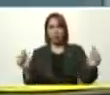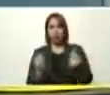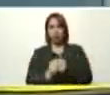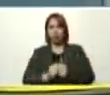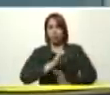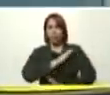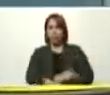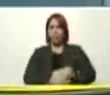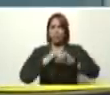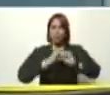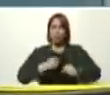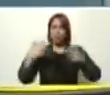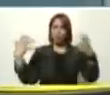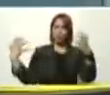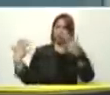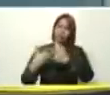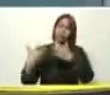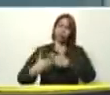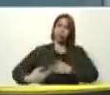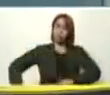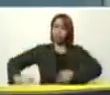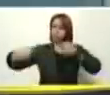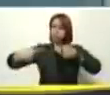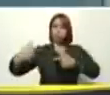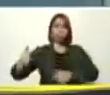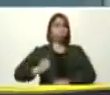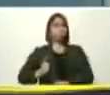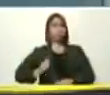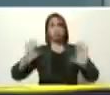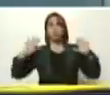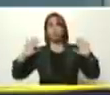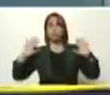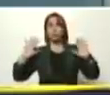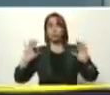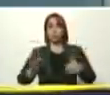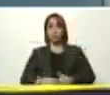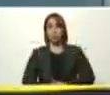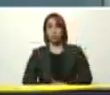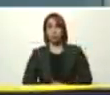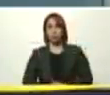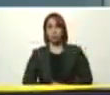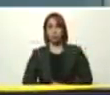batallar y batallar en las circunstancias que nos toca.